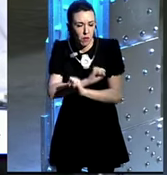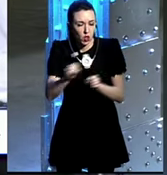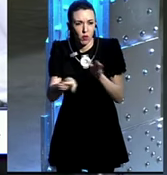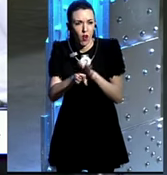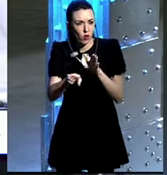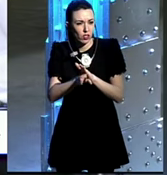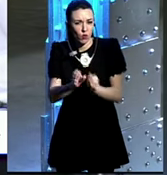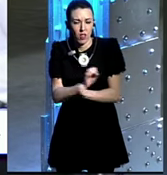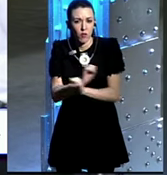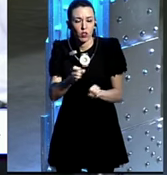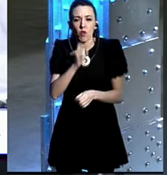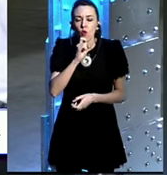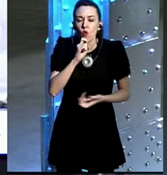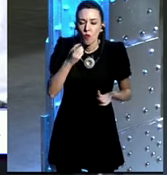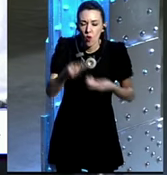seguir?